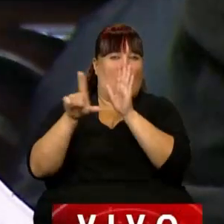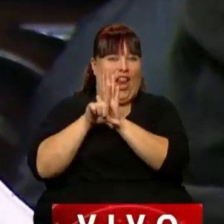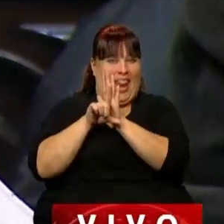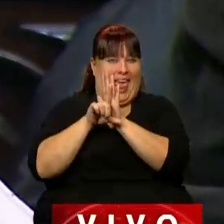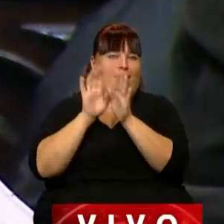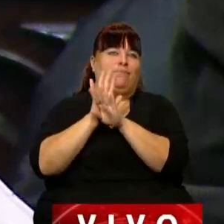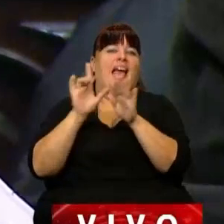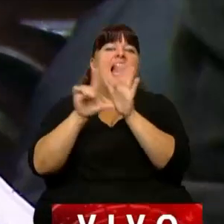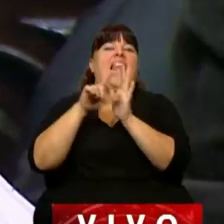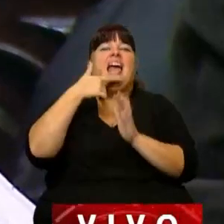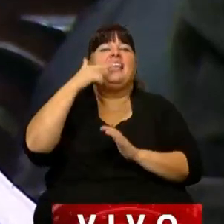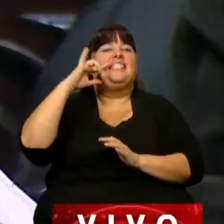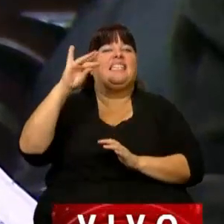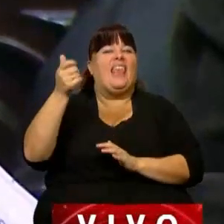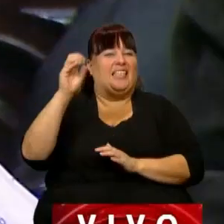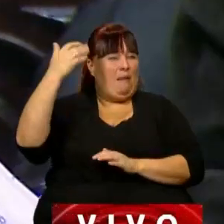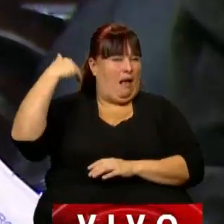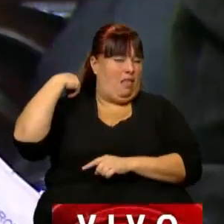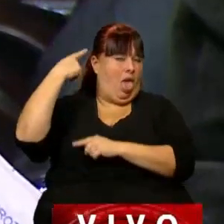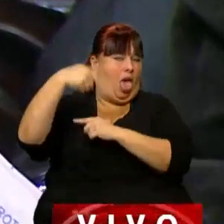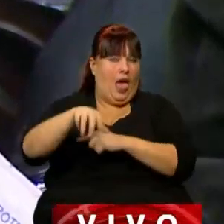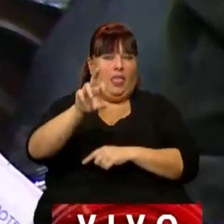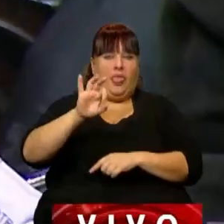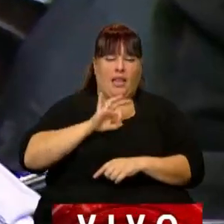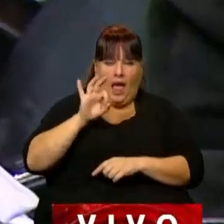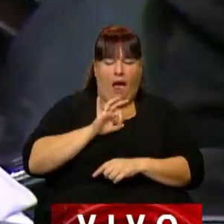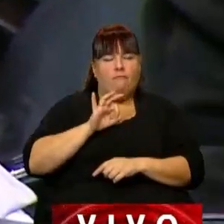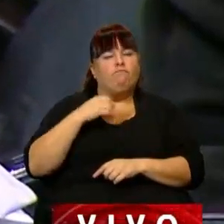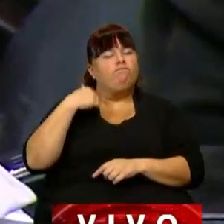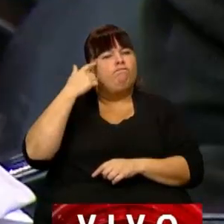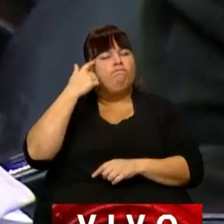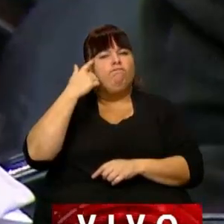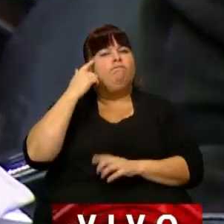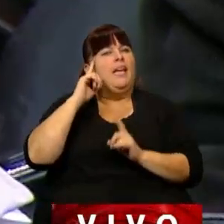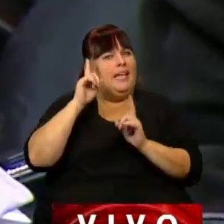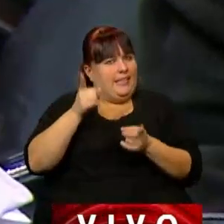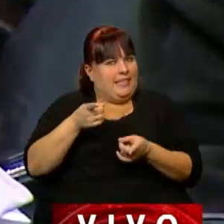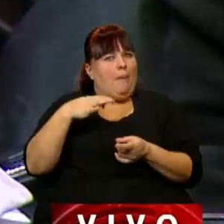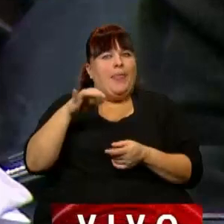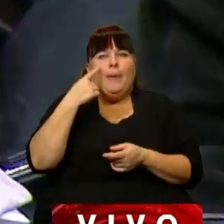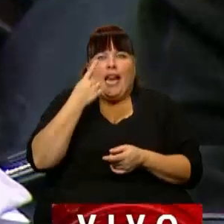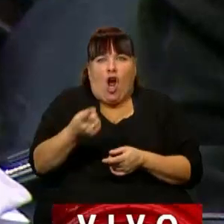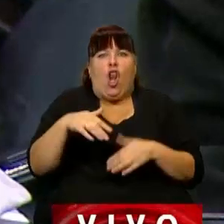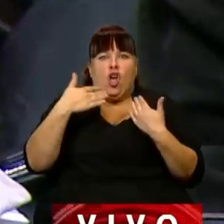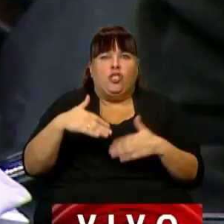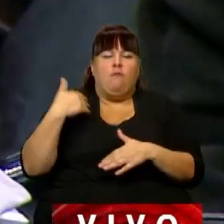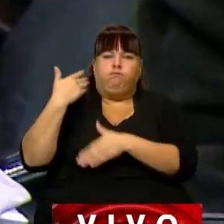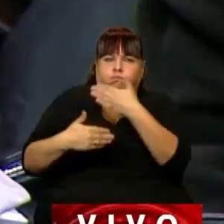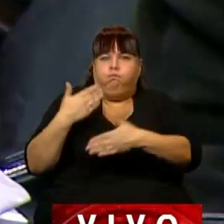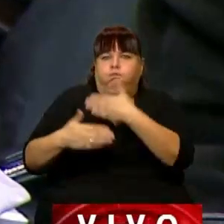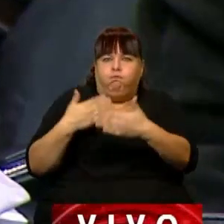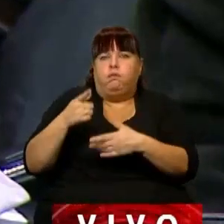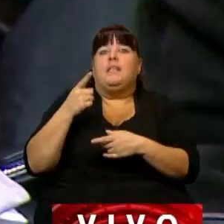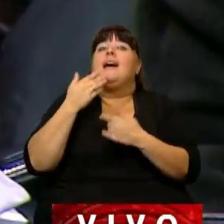la llamada ley de SIDA, que creo que también hay que reconocer todos los avances